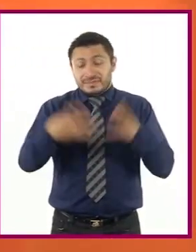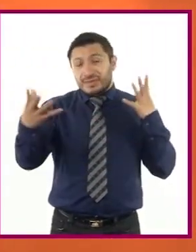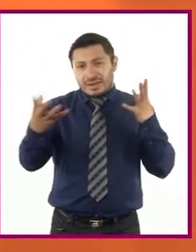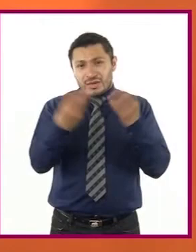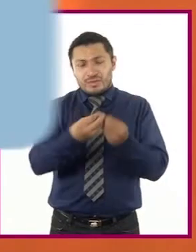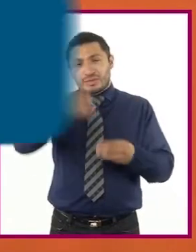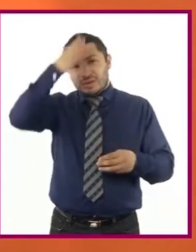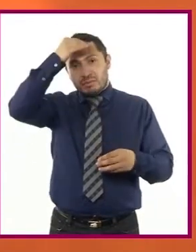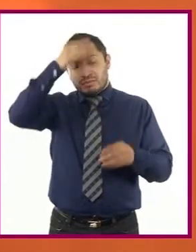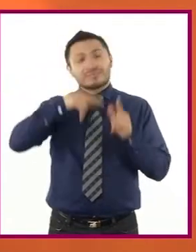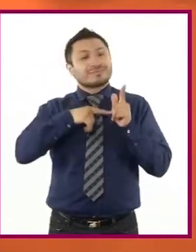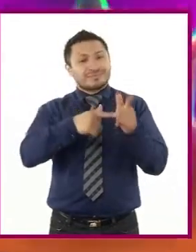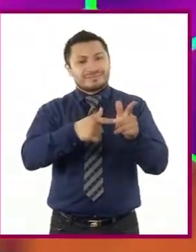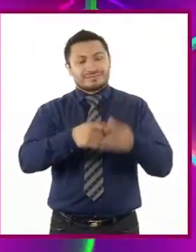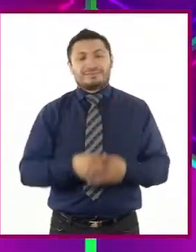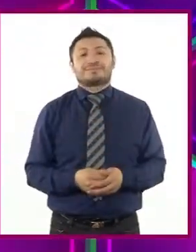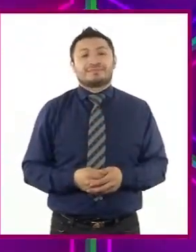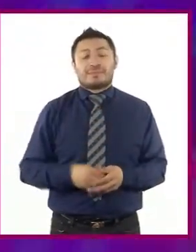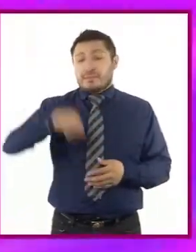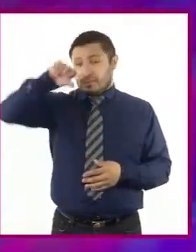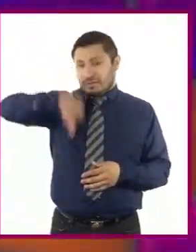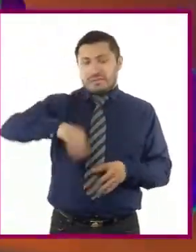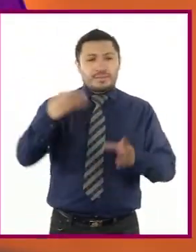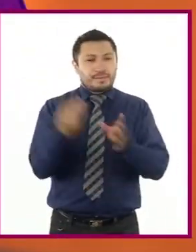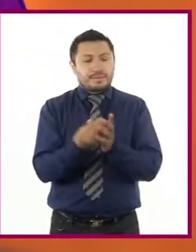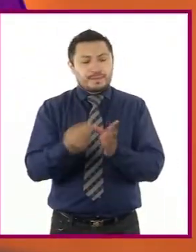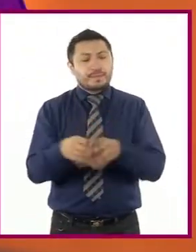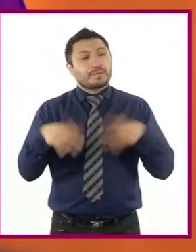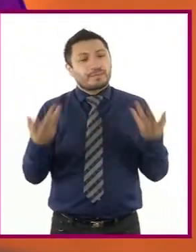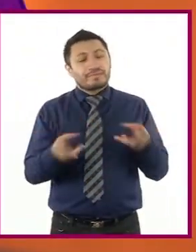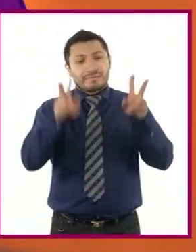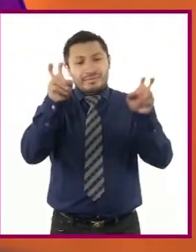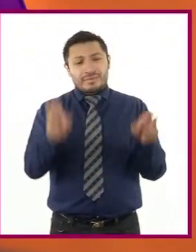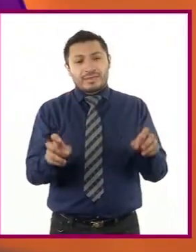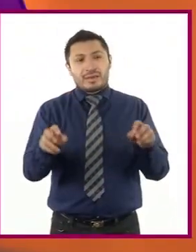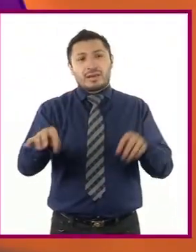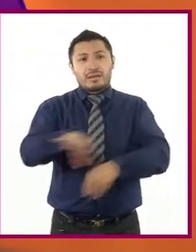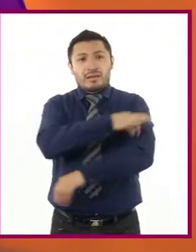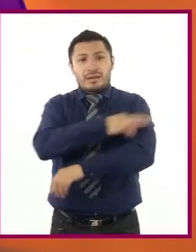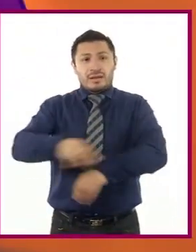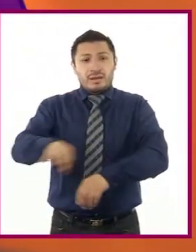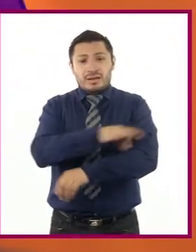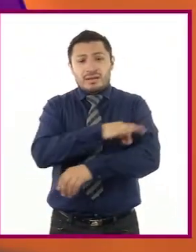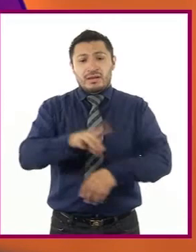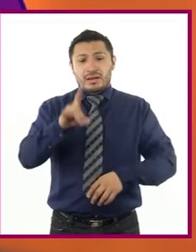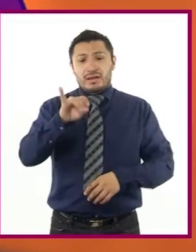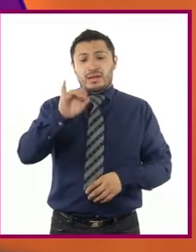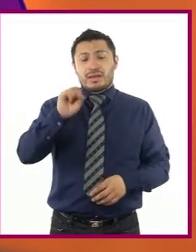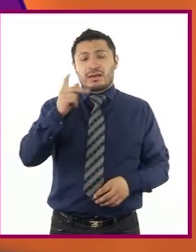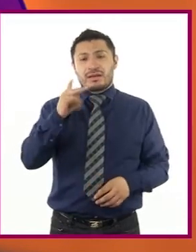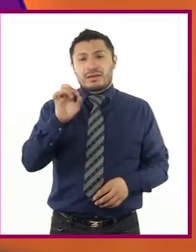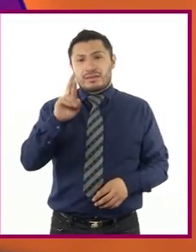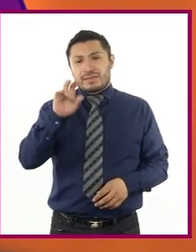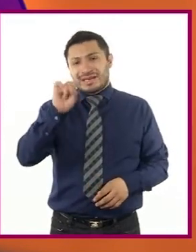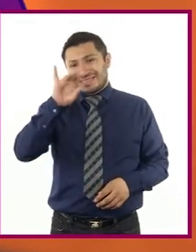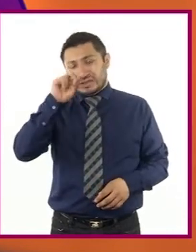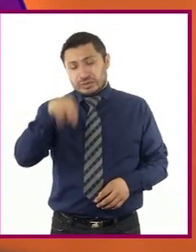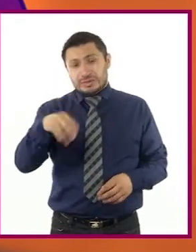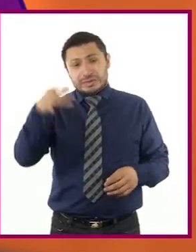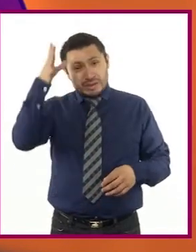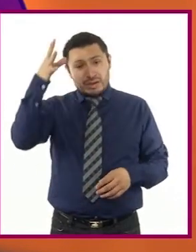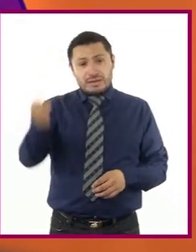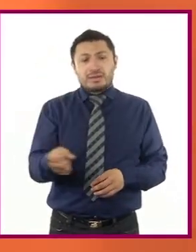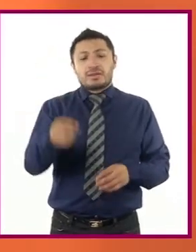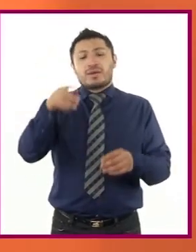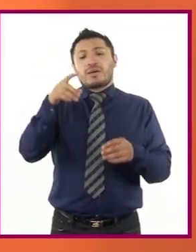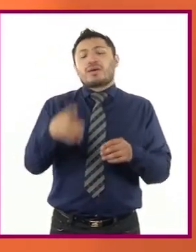podamos aprender. Esta sesión corresponde al tema de medidas de dispersión, específicamente el concepto de desviación